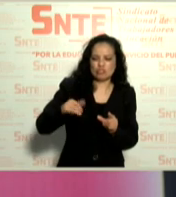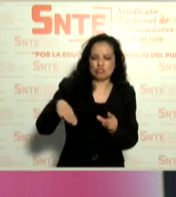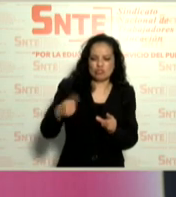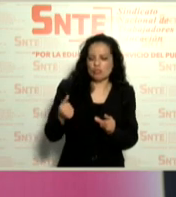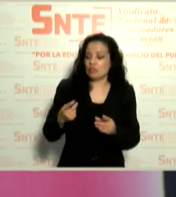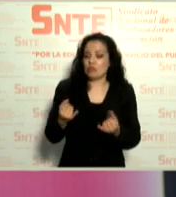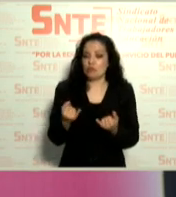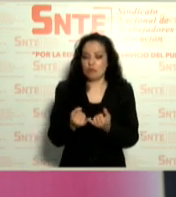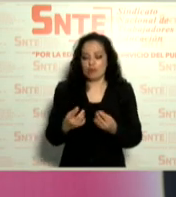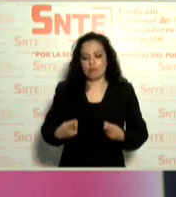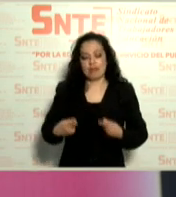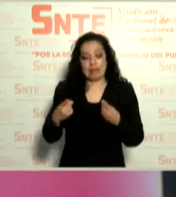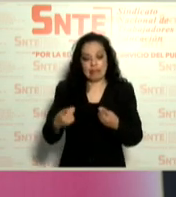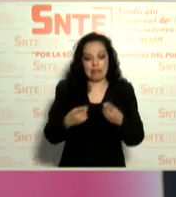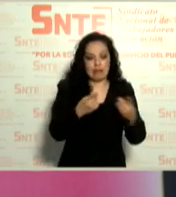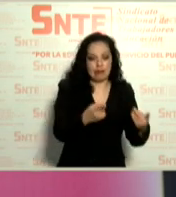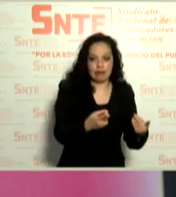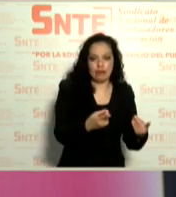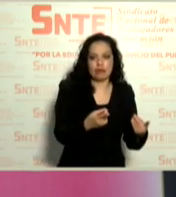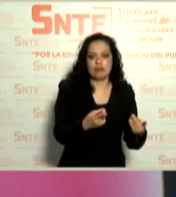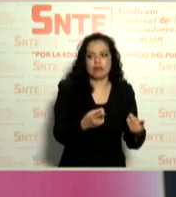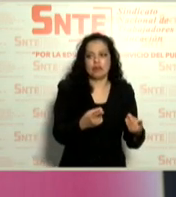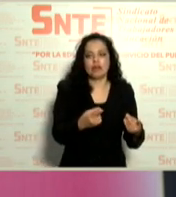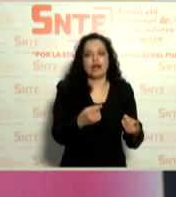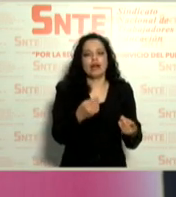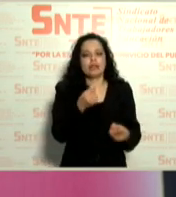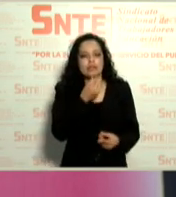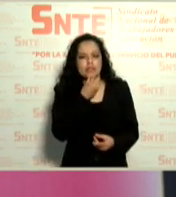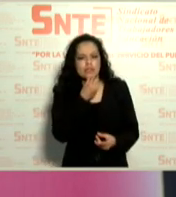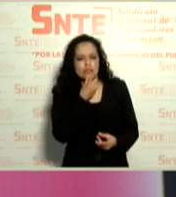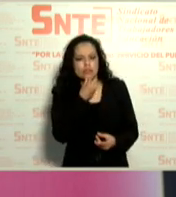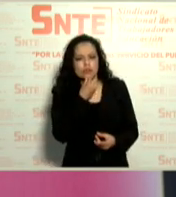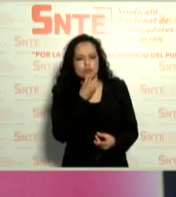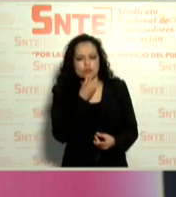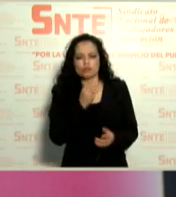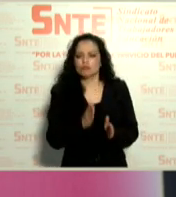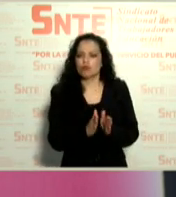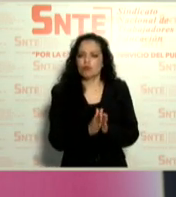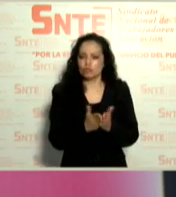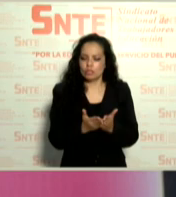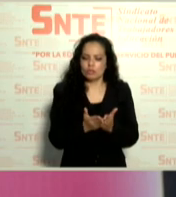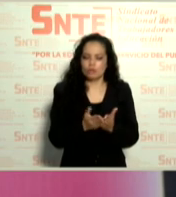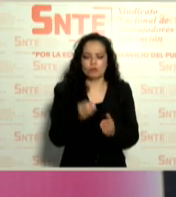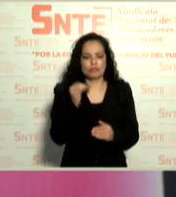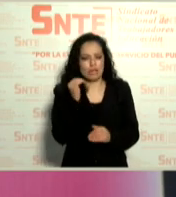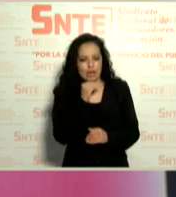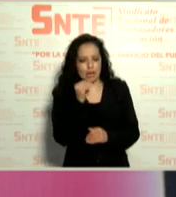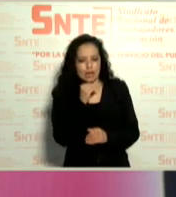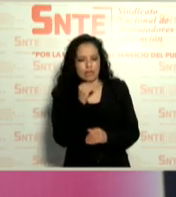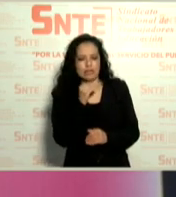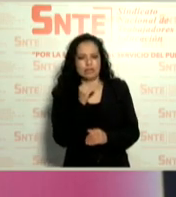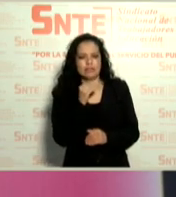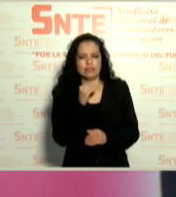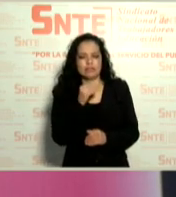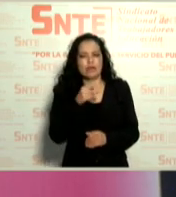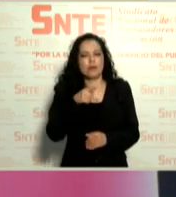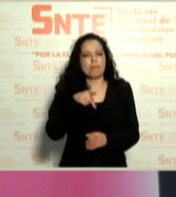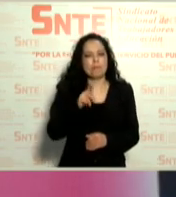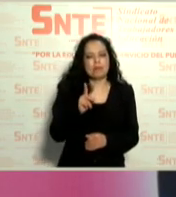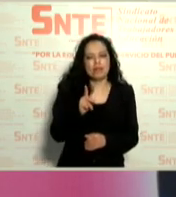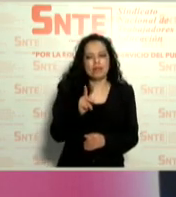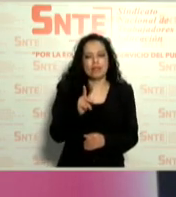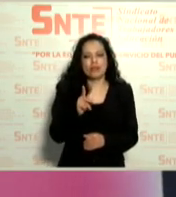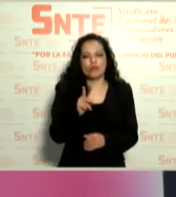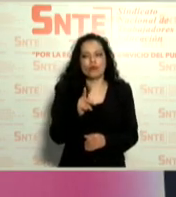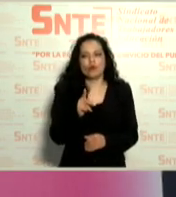niños con necesidades económicas muy fuertes libros de texto gratuitos, pero fue